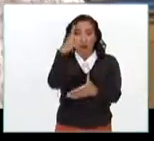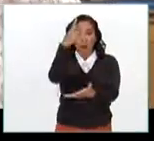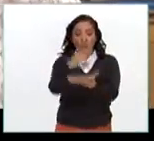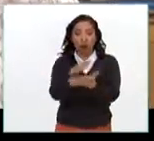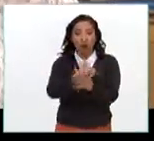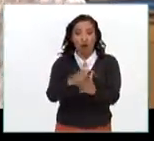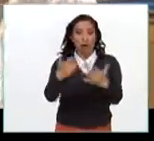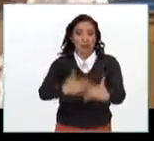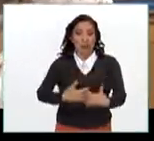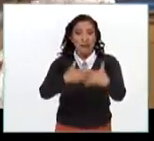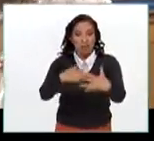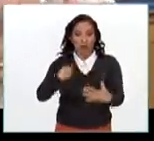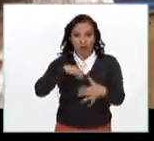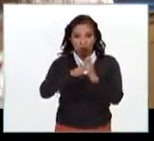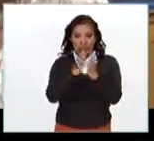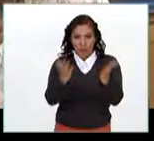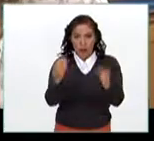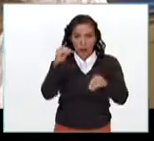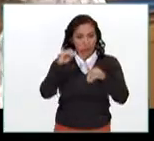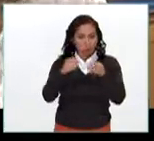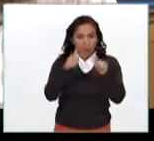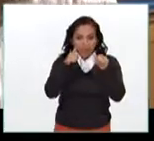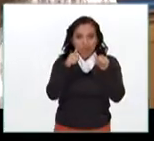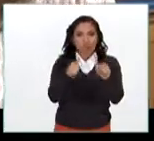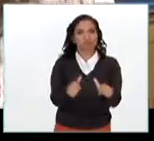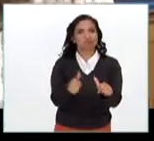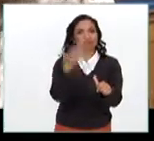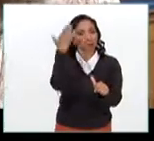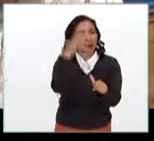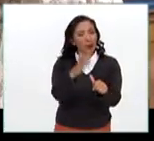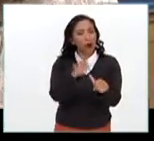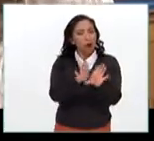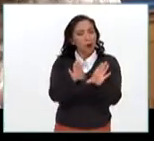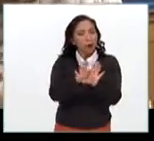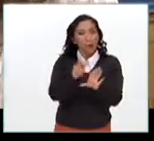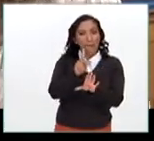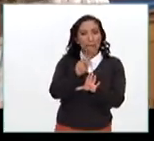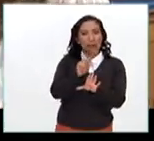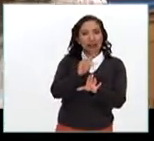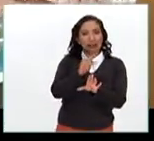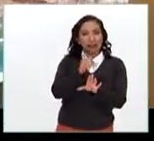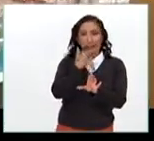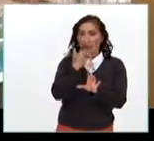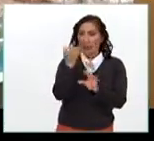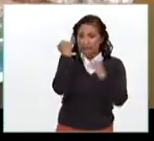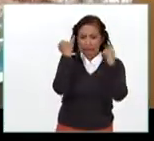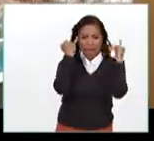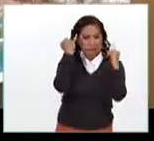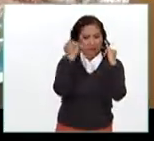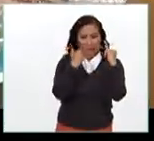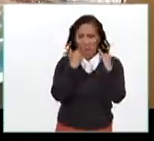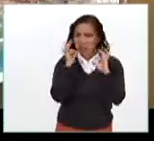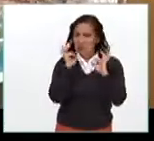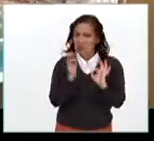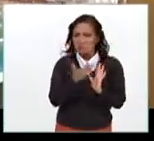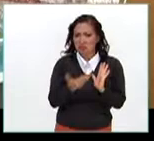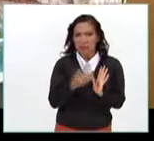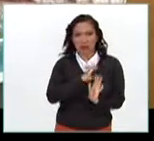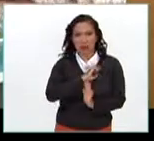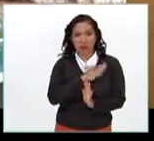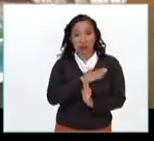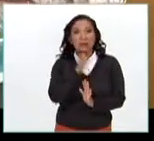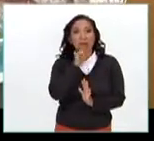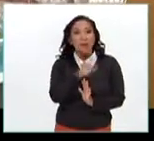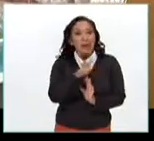únicas editoras que lo supimos, bueno, que Patricia lo manejó muy bien en sus orígenes. Y además hay